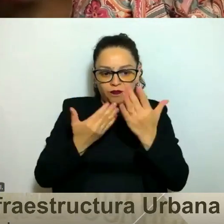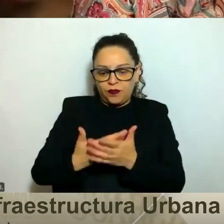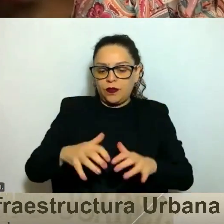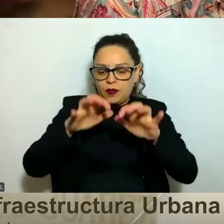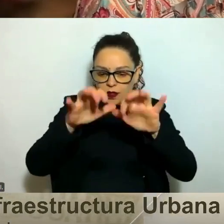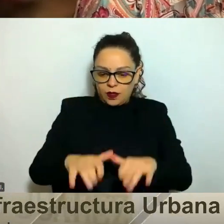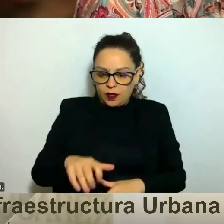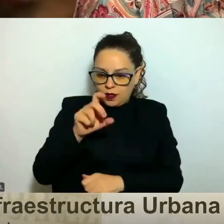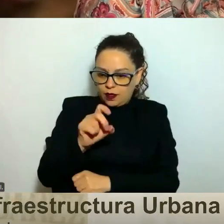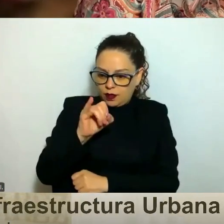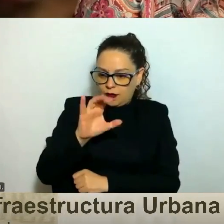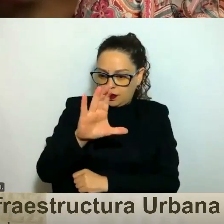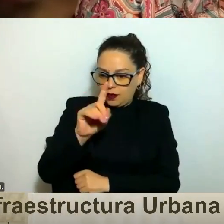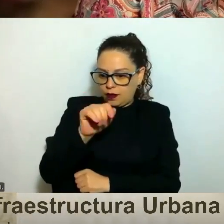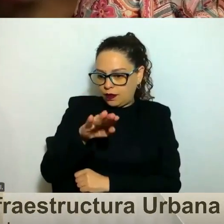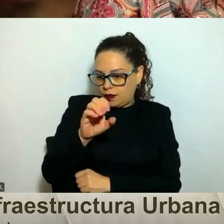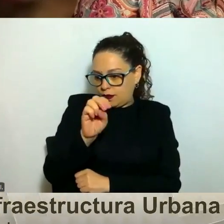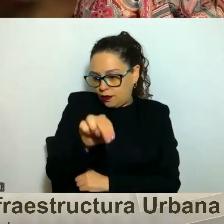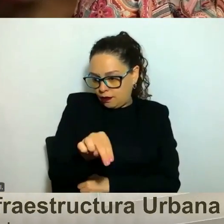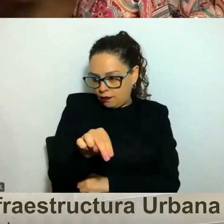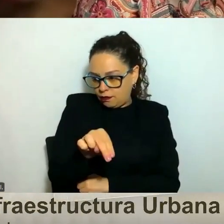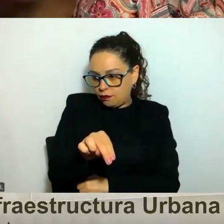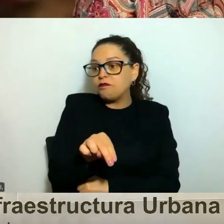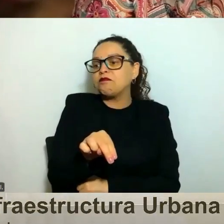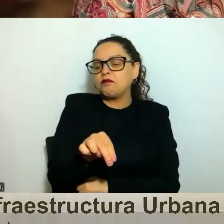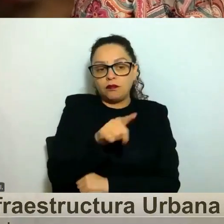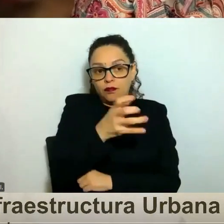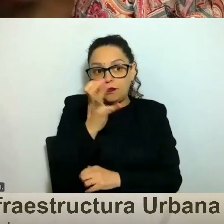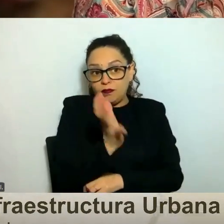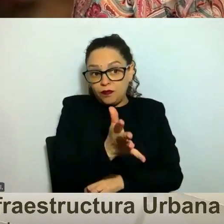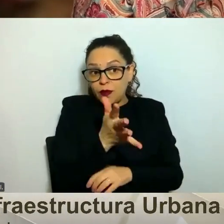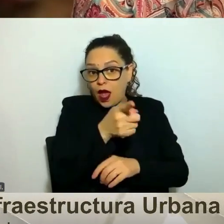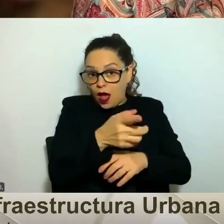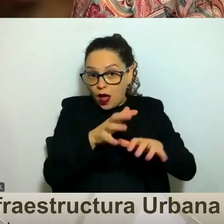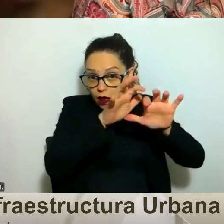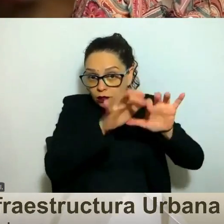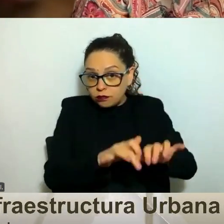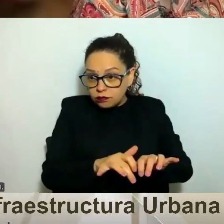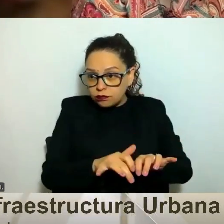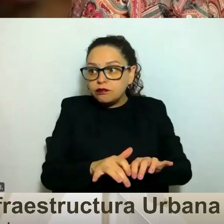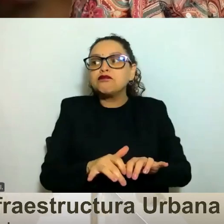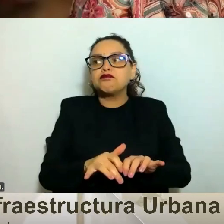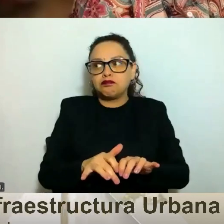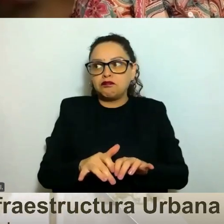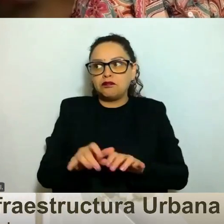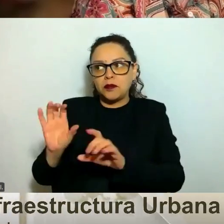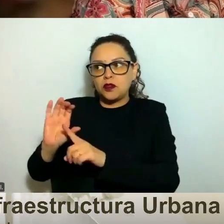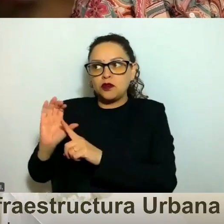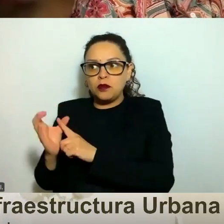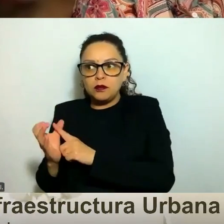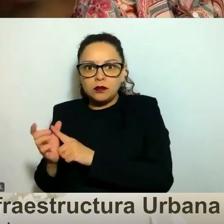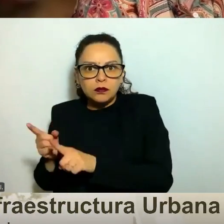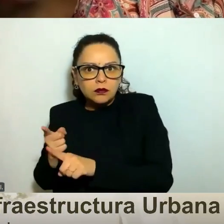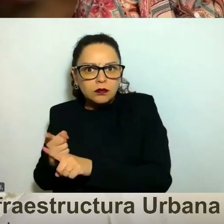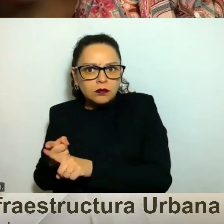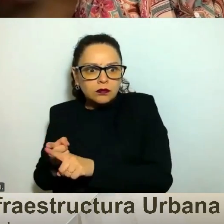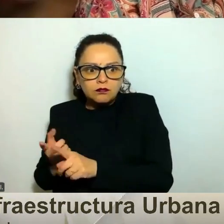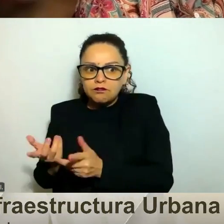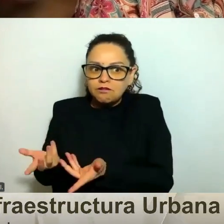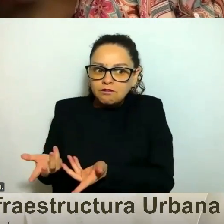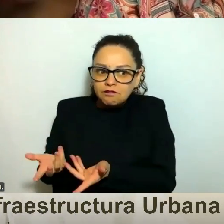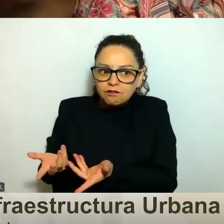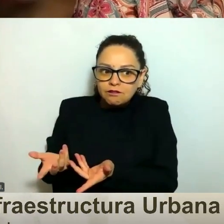comisión dictamina, la comisión no interpreta, porque nosotros no somos técnicos especializados para interpretar. Lo que